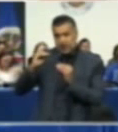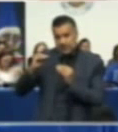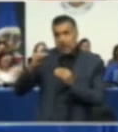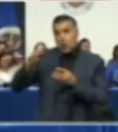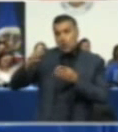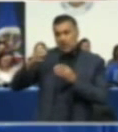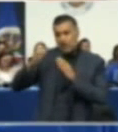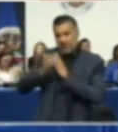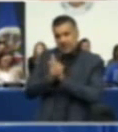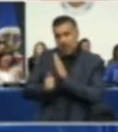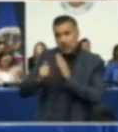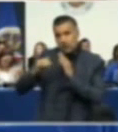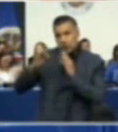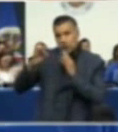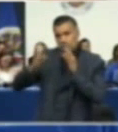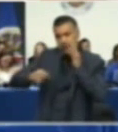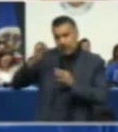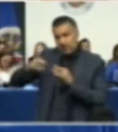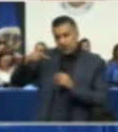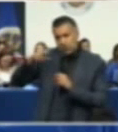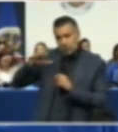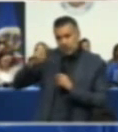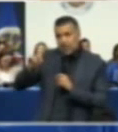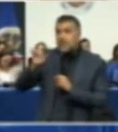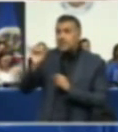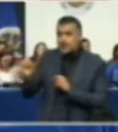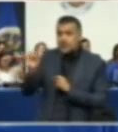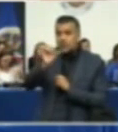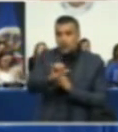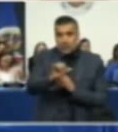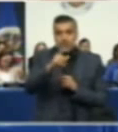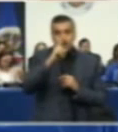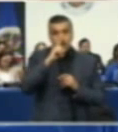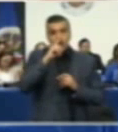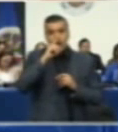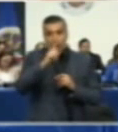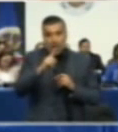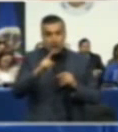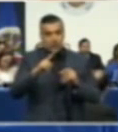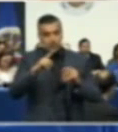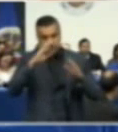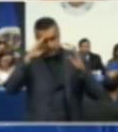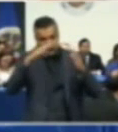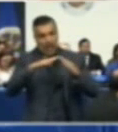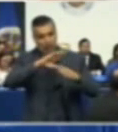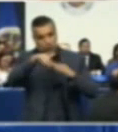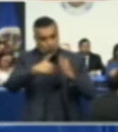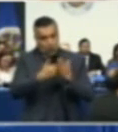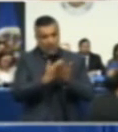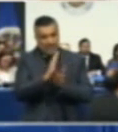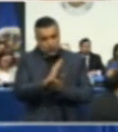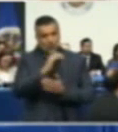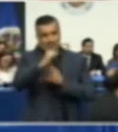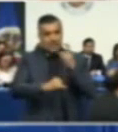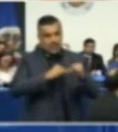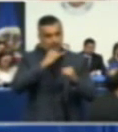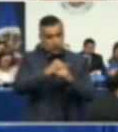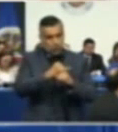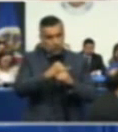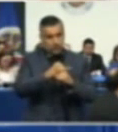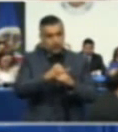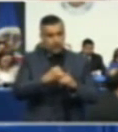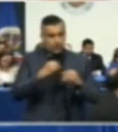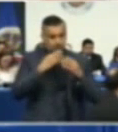capacidad jurídica de las personas con discapacidad, sino también a articularlo a todo el derecho internacional en la